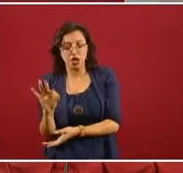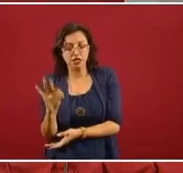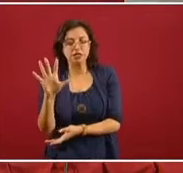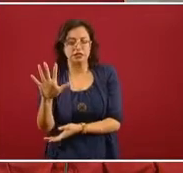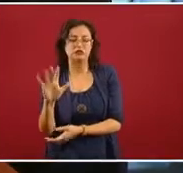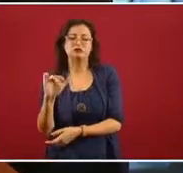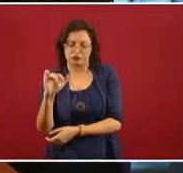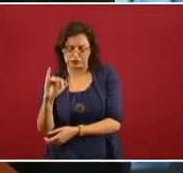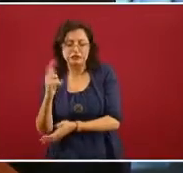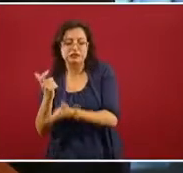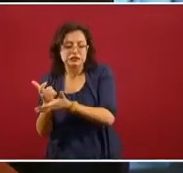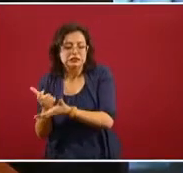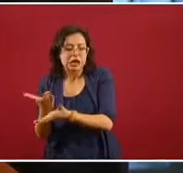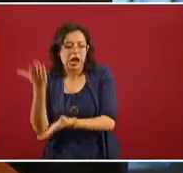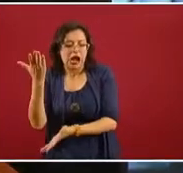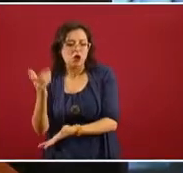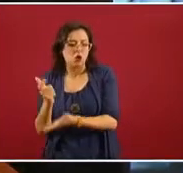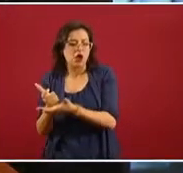poquito alto,